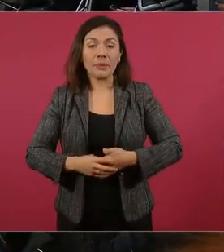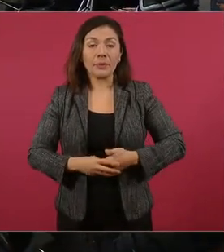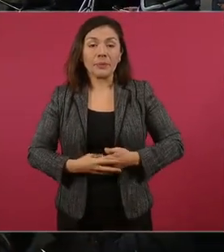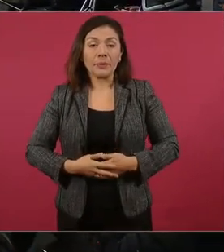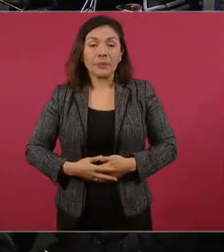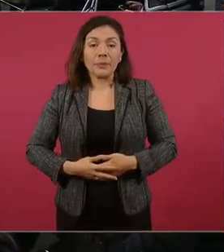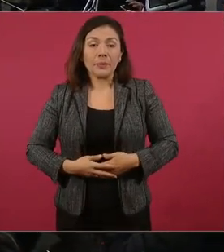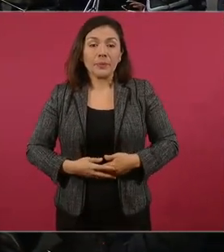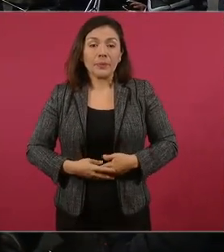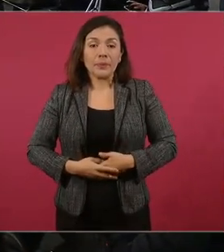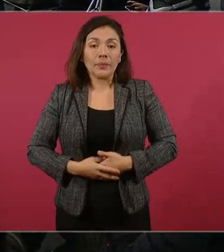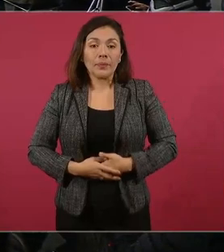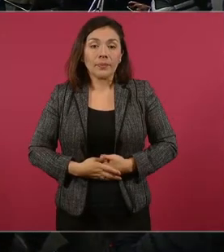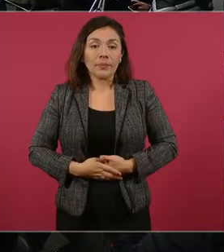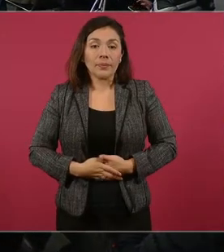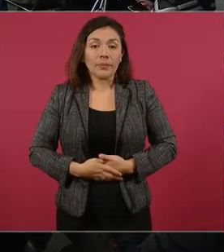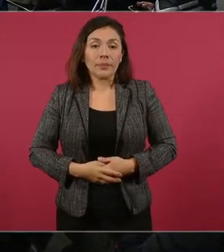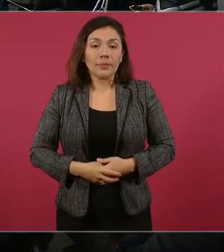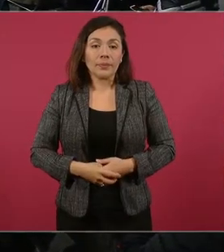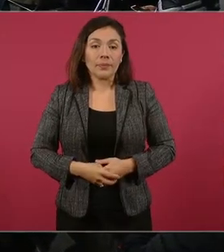Ah.